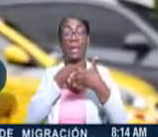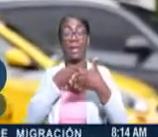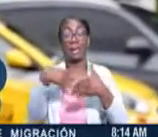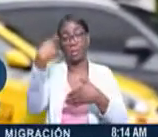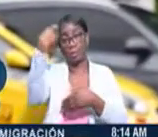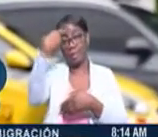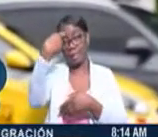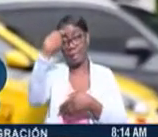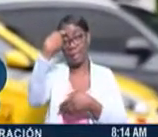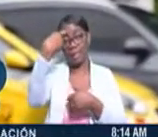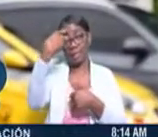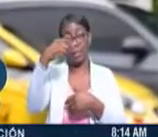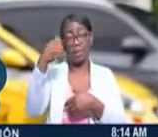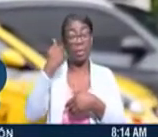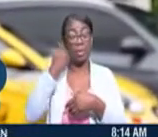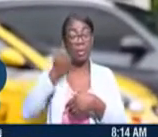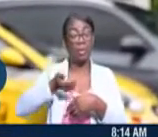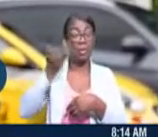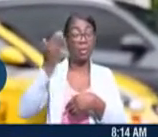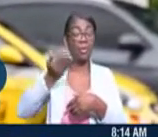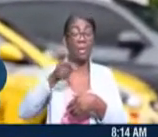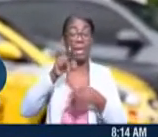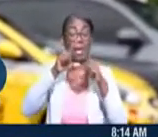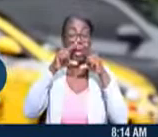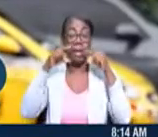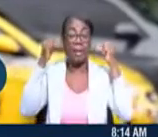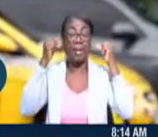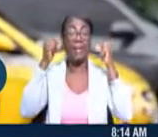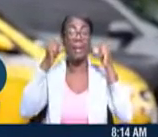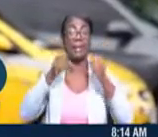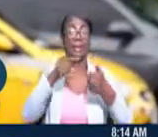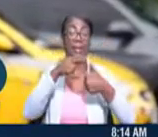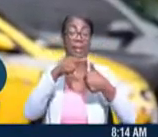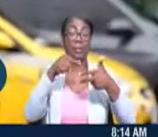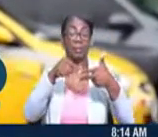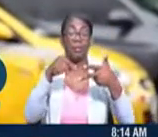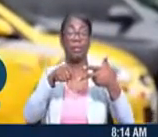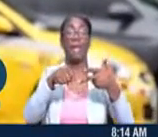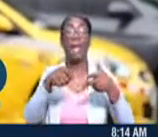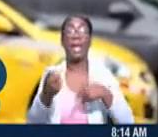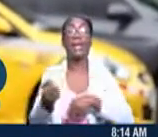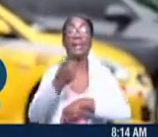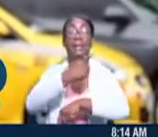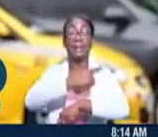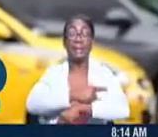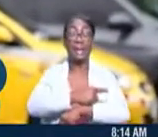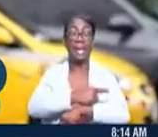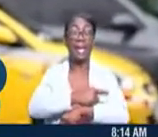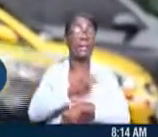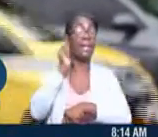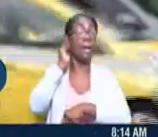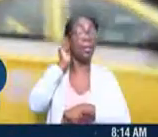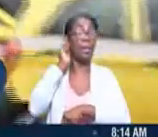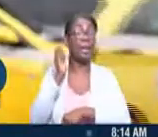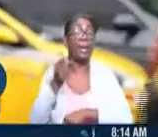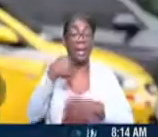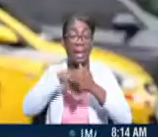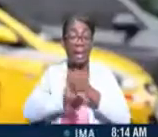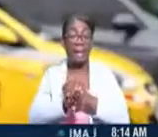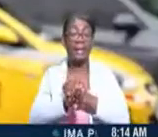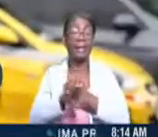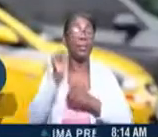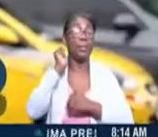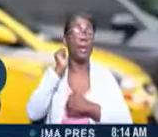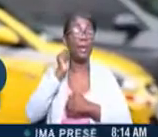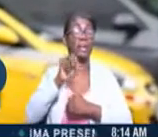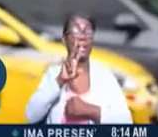temperatura, garantizar el uso de mascarilla, que los días de mujer entre las mujeres, los días de hombre entre los hombres, que las